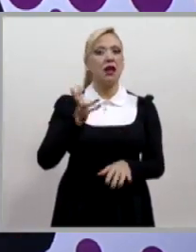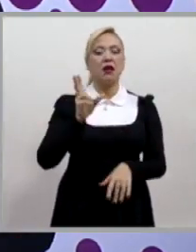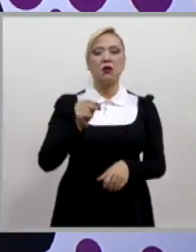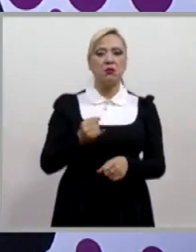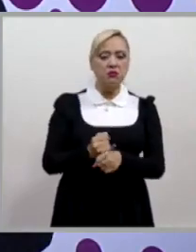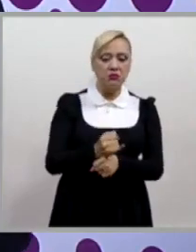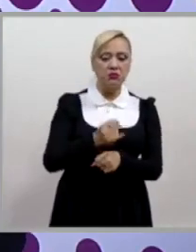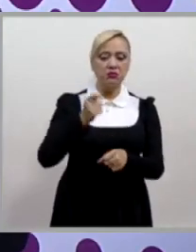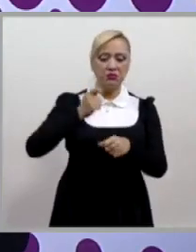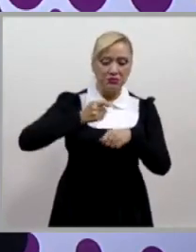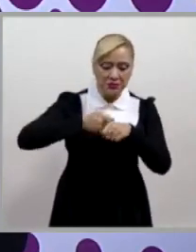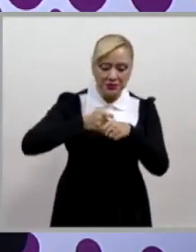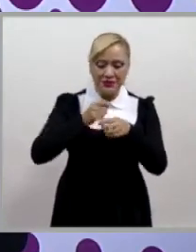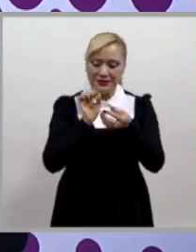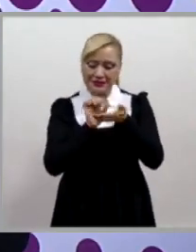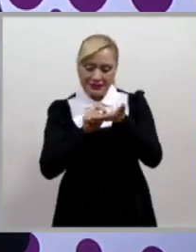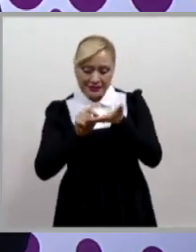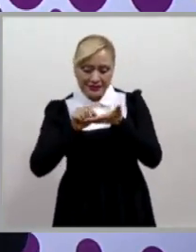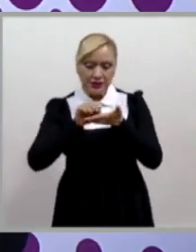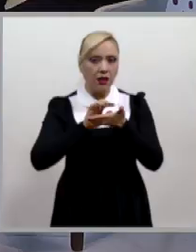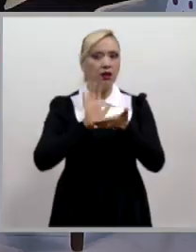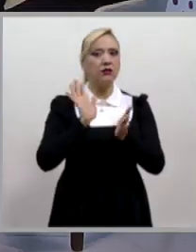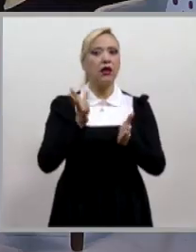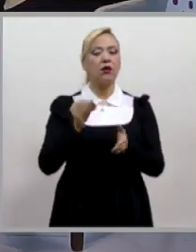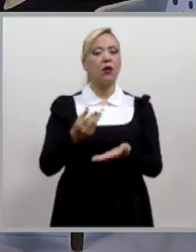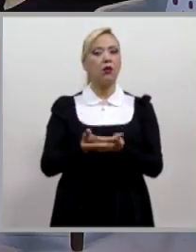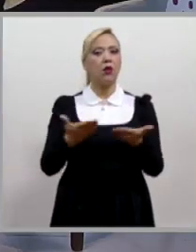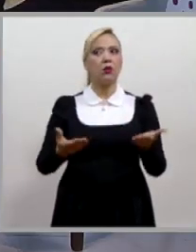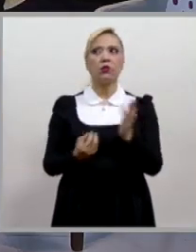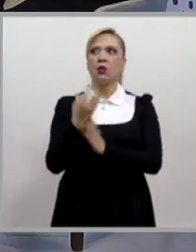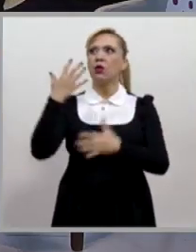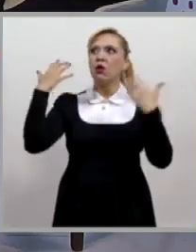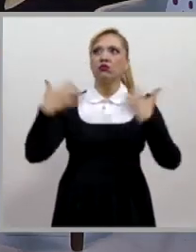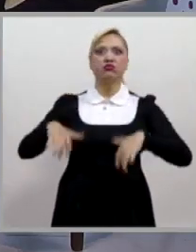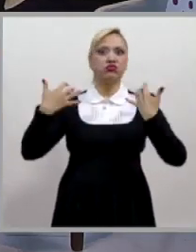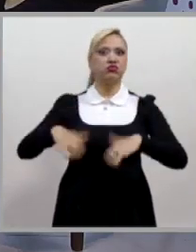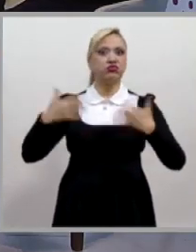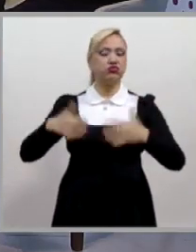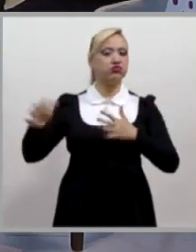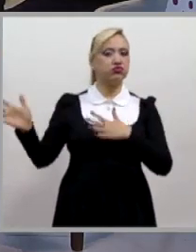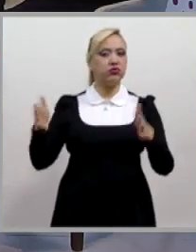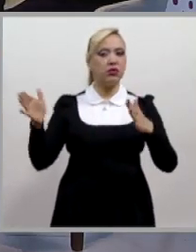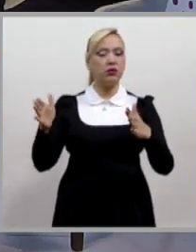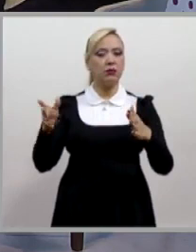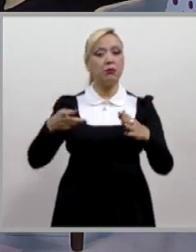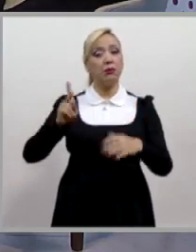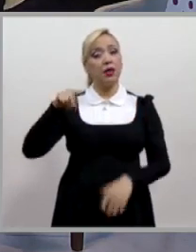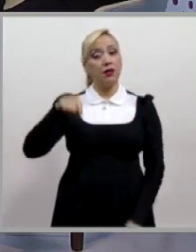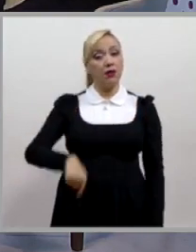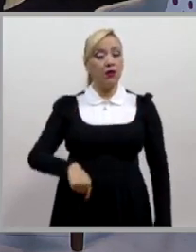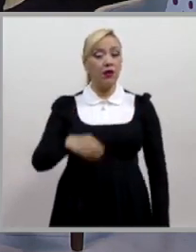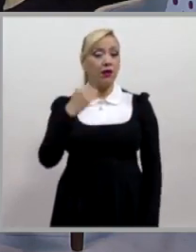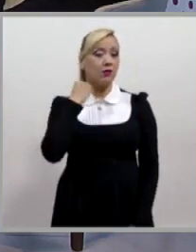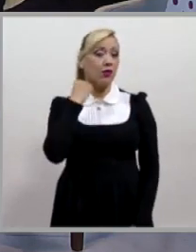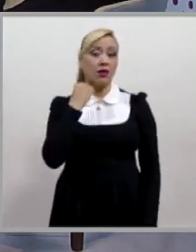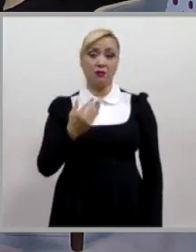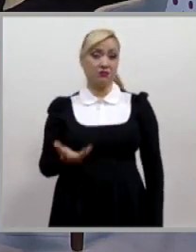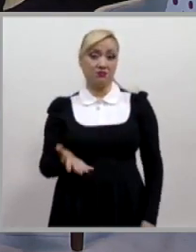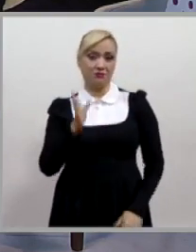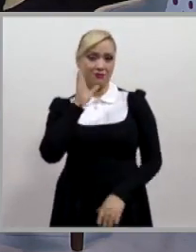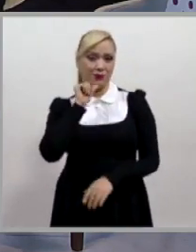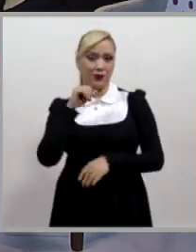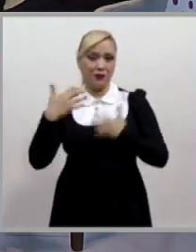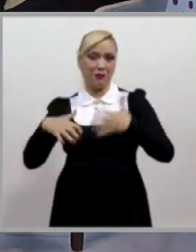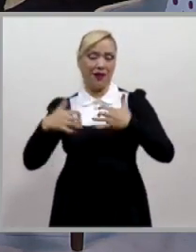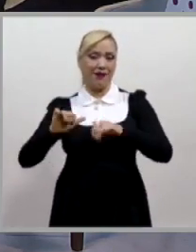tiempo, el derecho, la profesión, se resiste a las revoluciones industriales, pues por varias cosas, ¿no? La naturaleza de nuestro